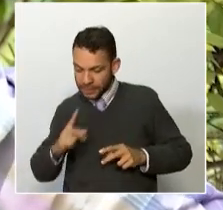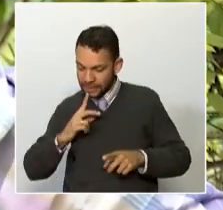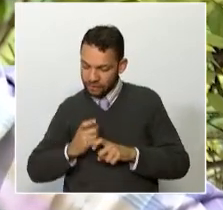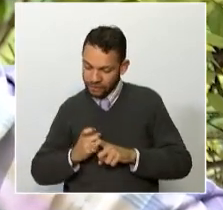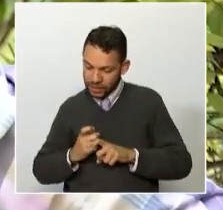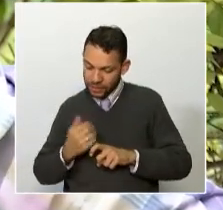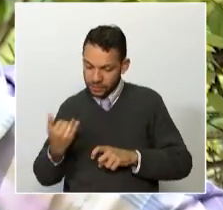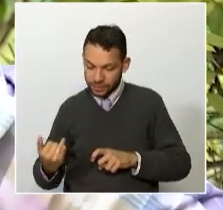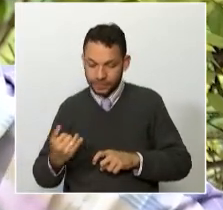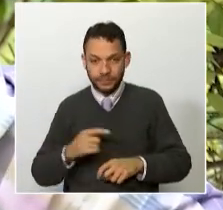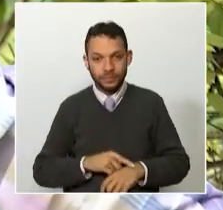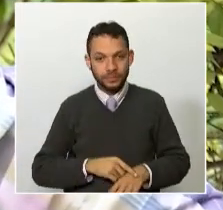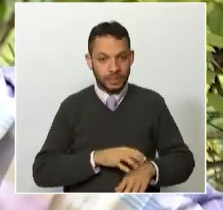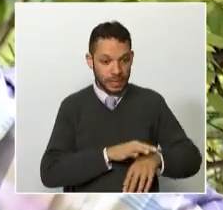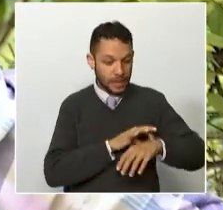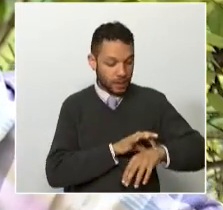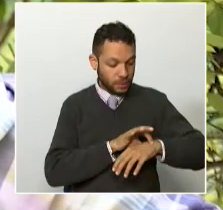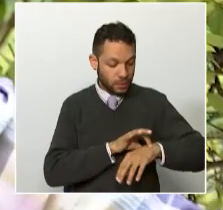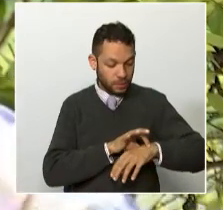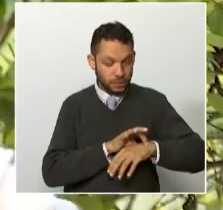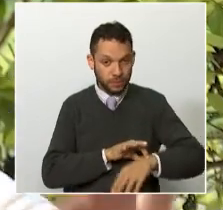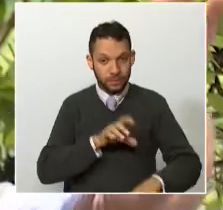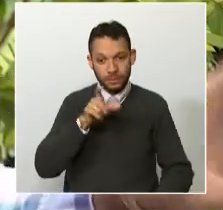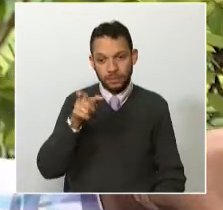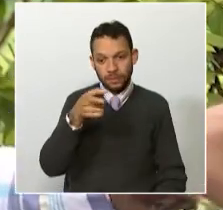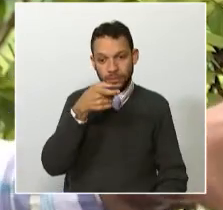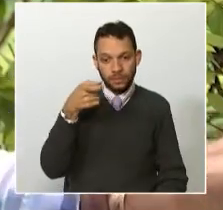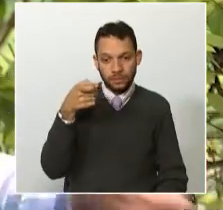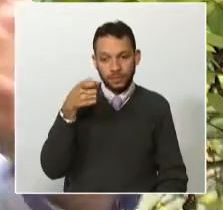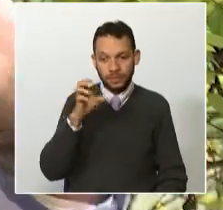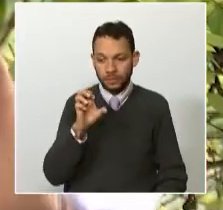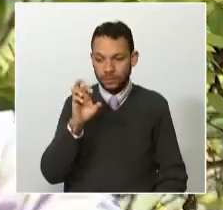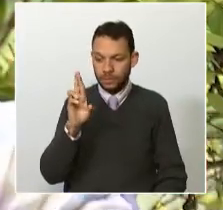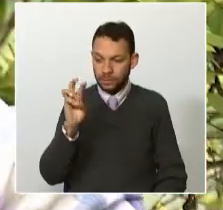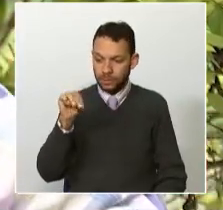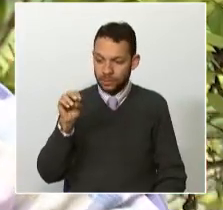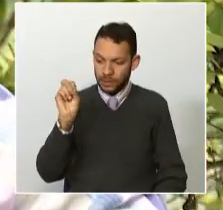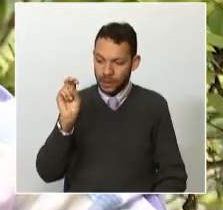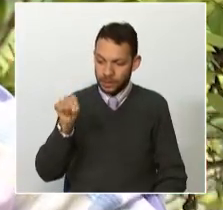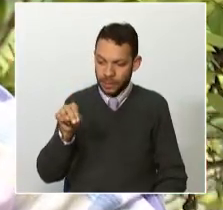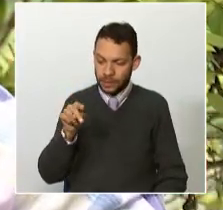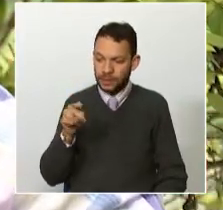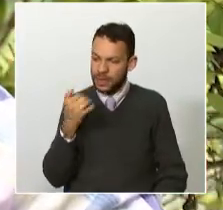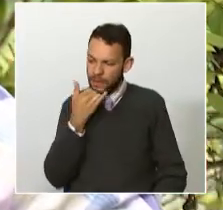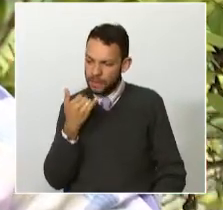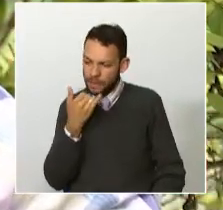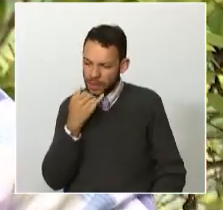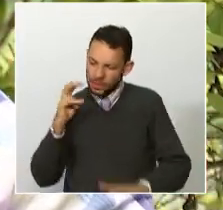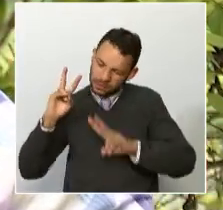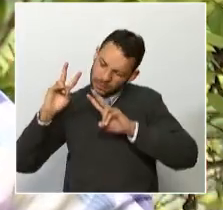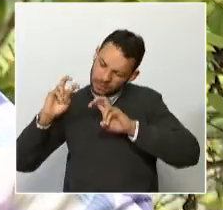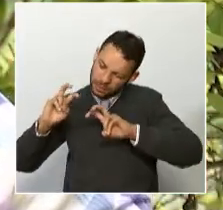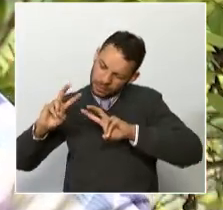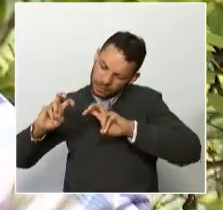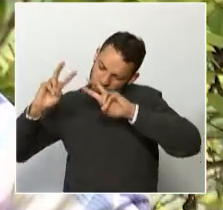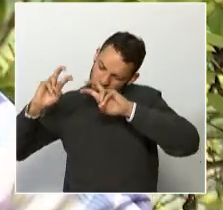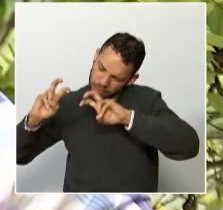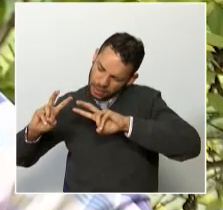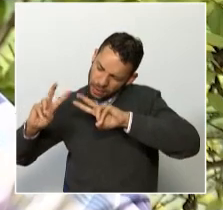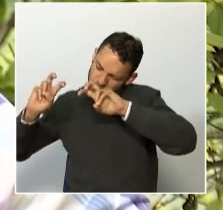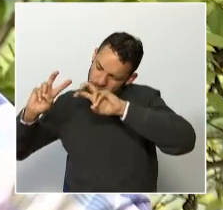doctor Germán Ruiz Bolívar dice, no, pues abra la boca, yo miro qué pasa. Y vamos